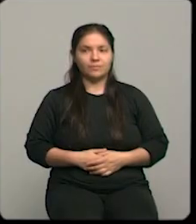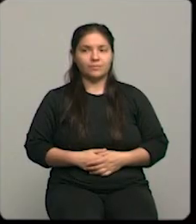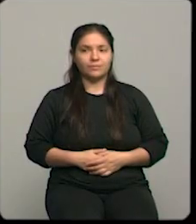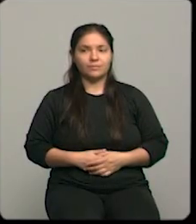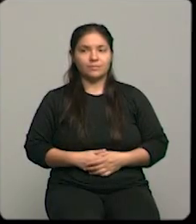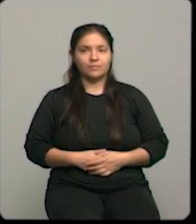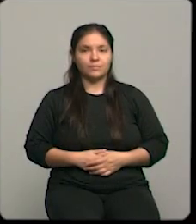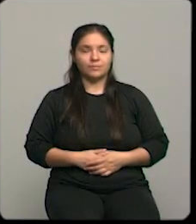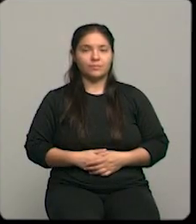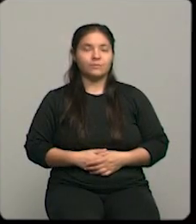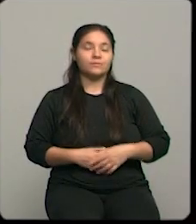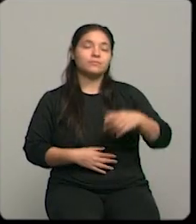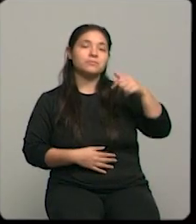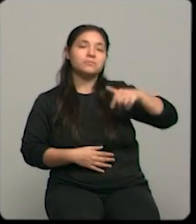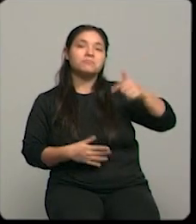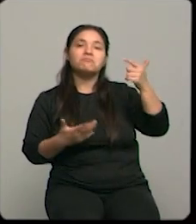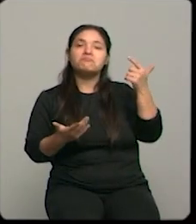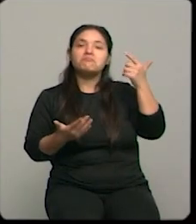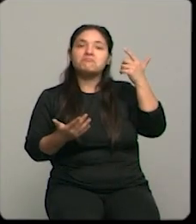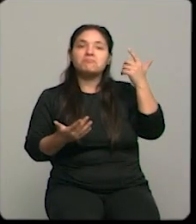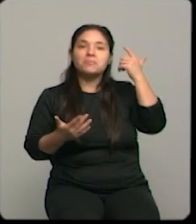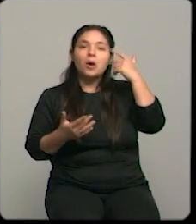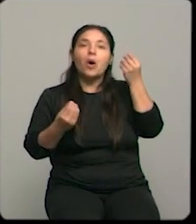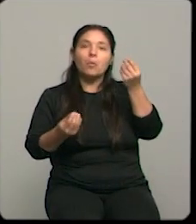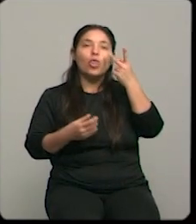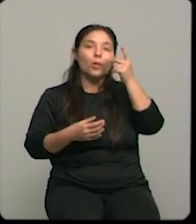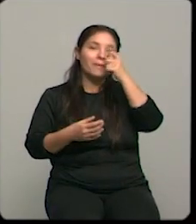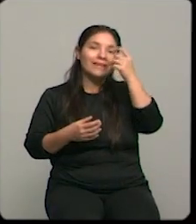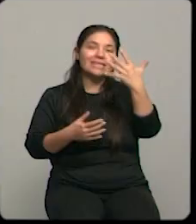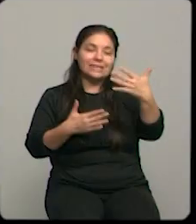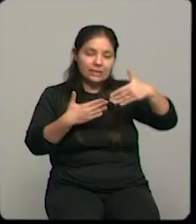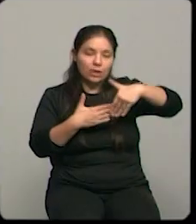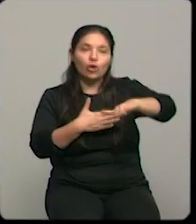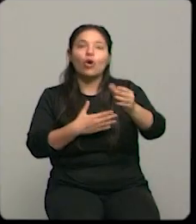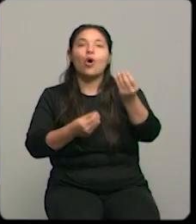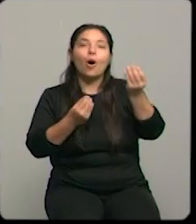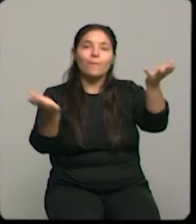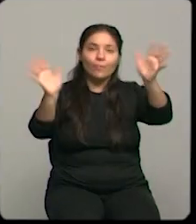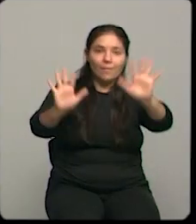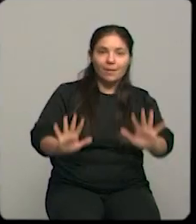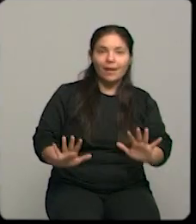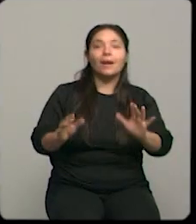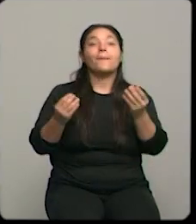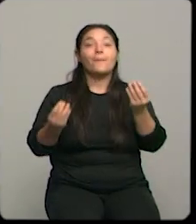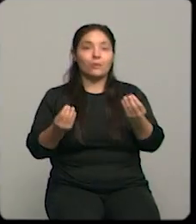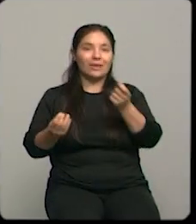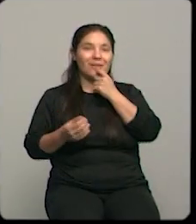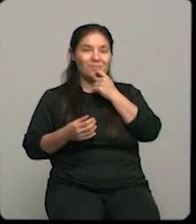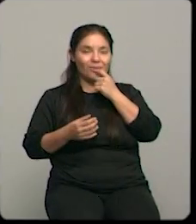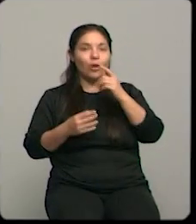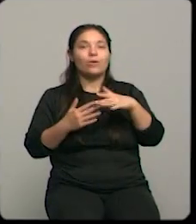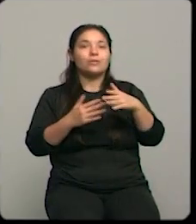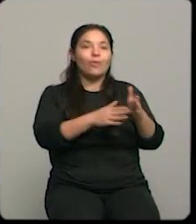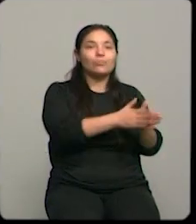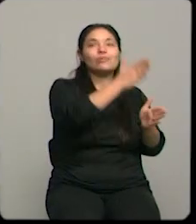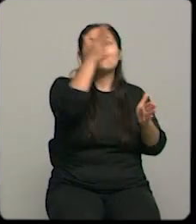Bueno, José, queríamos saber un poquito cómo se han preparado para este 2025 y generalmente cómo se preparan para un ciclo y también cómo